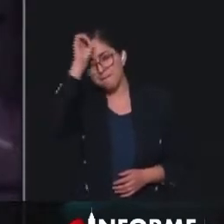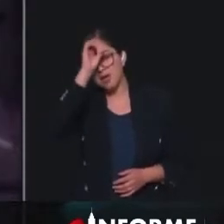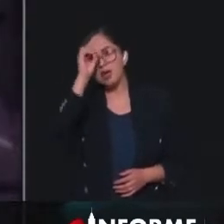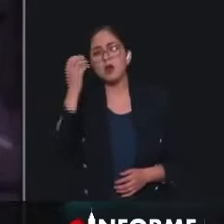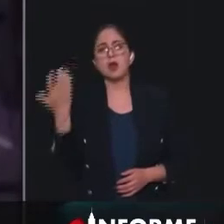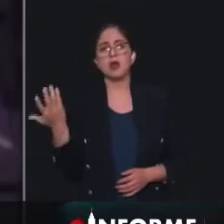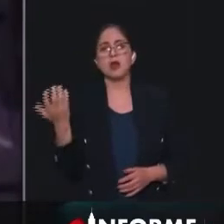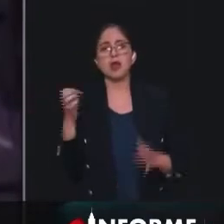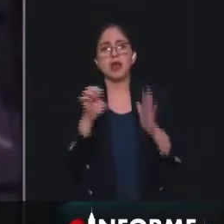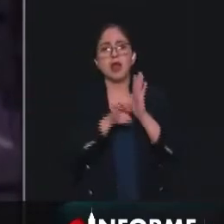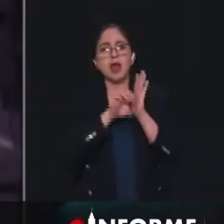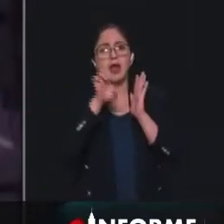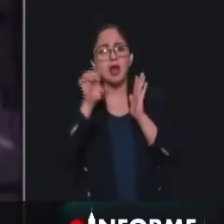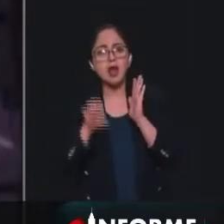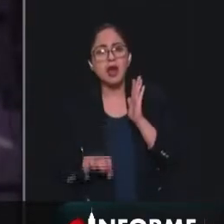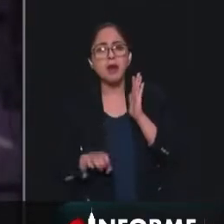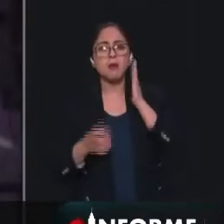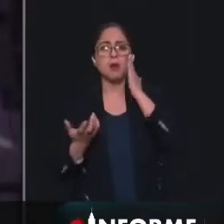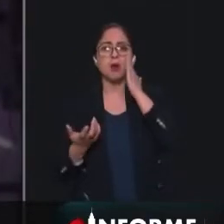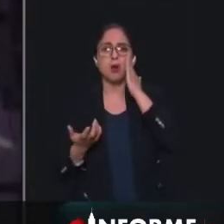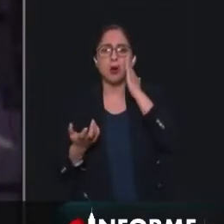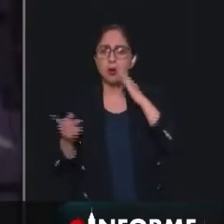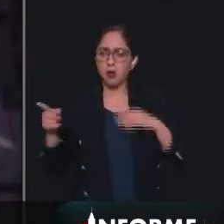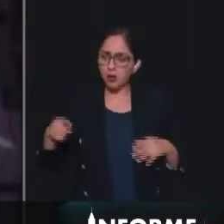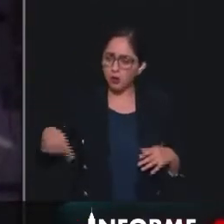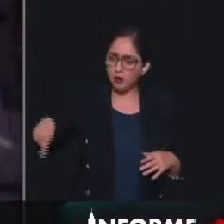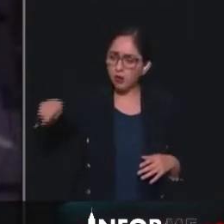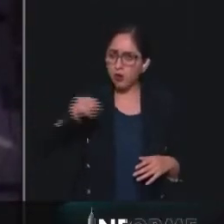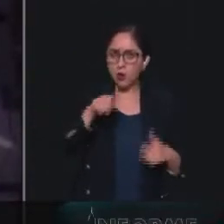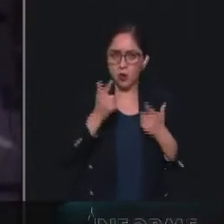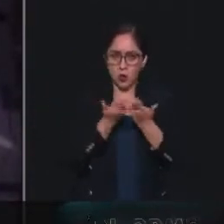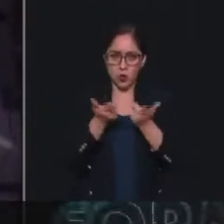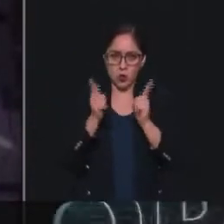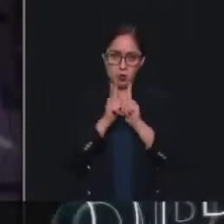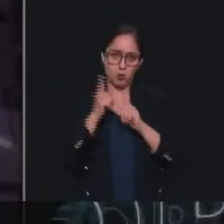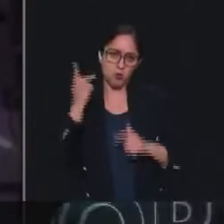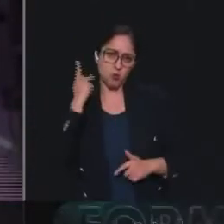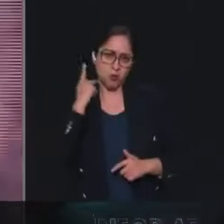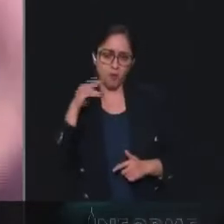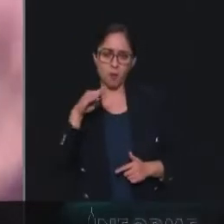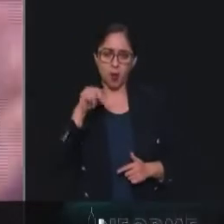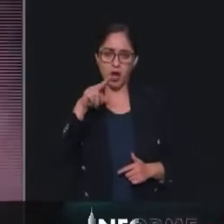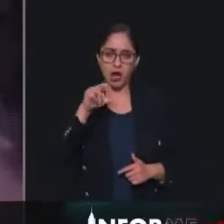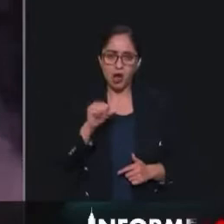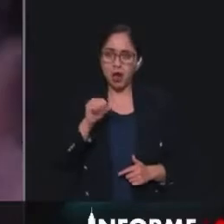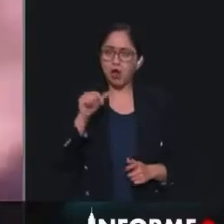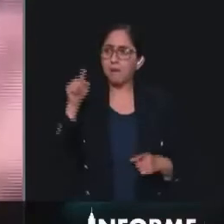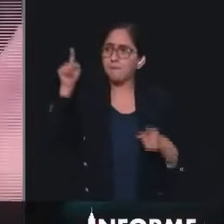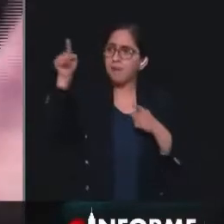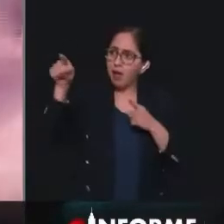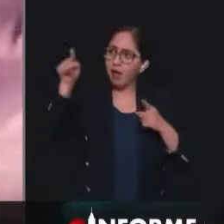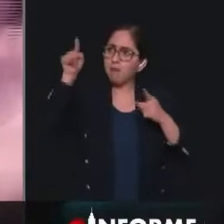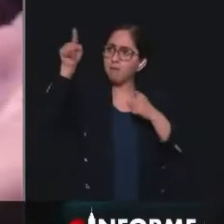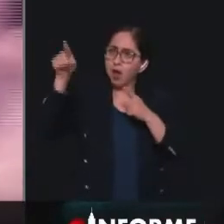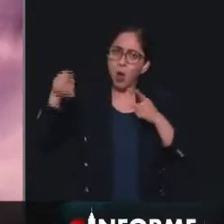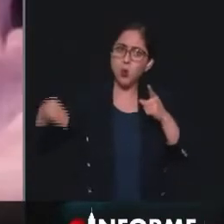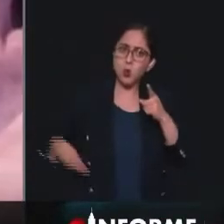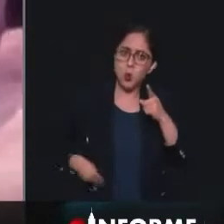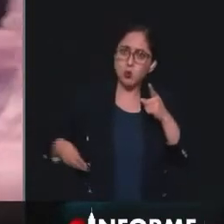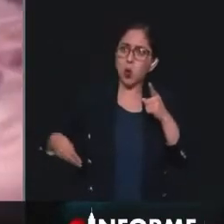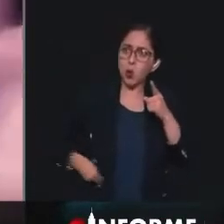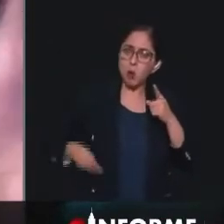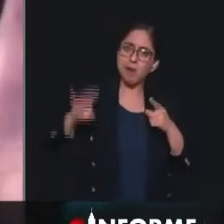Morena estuvo viéndose el ombligo en conflictos internos, luego vino el segundo año y la pandemia pues marcó